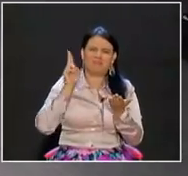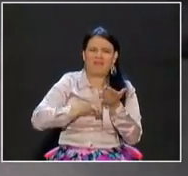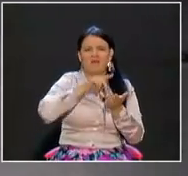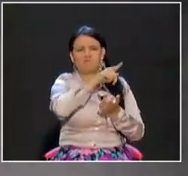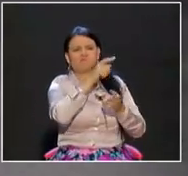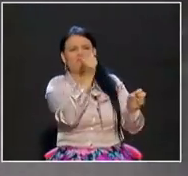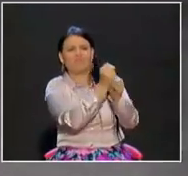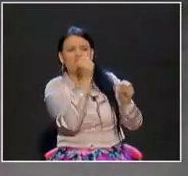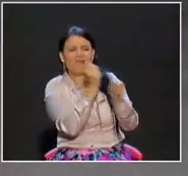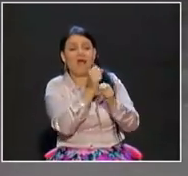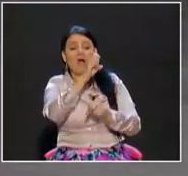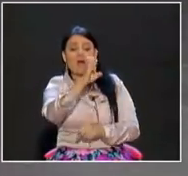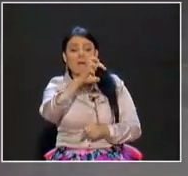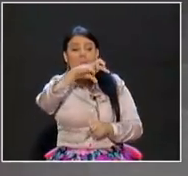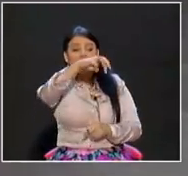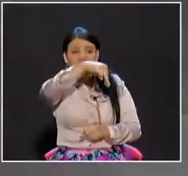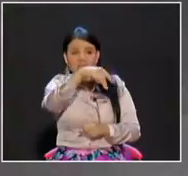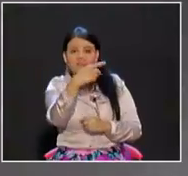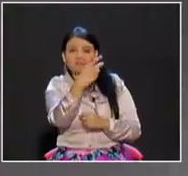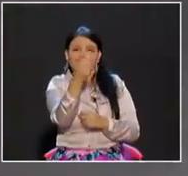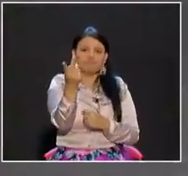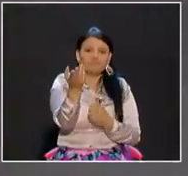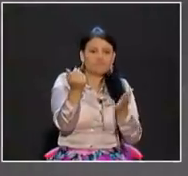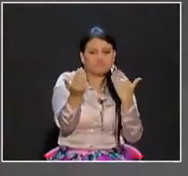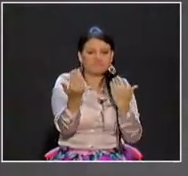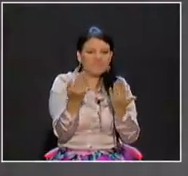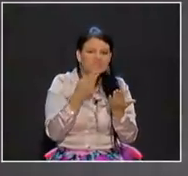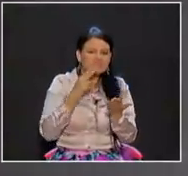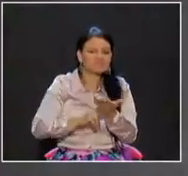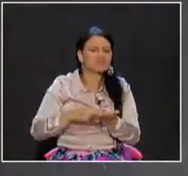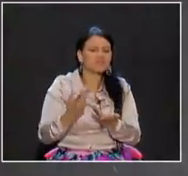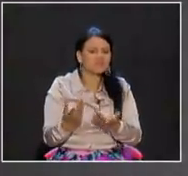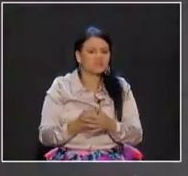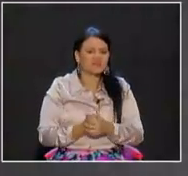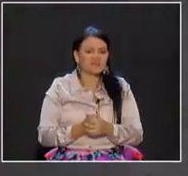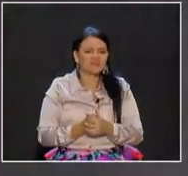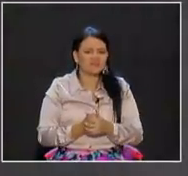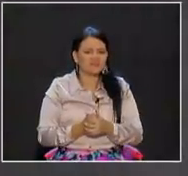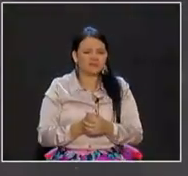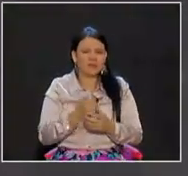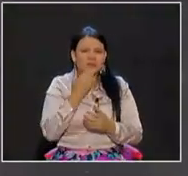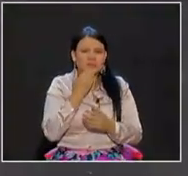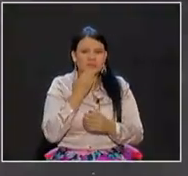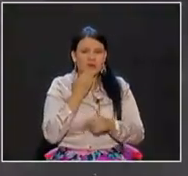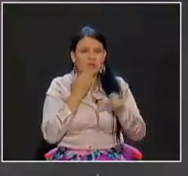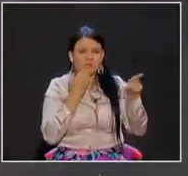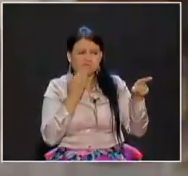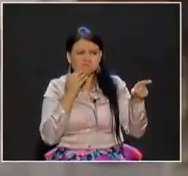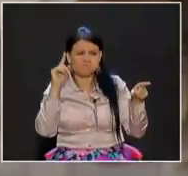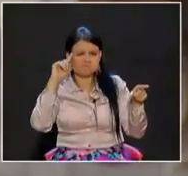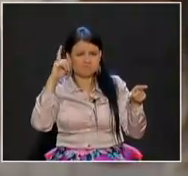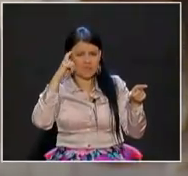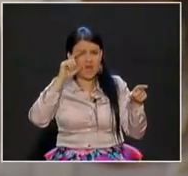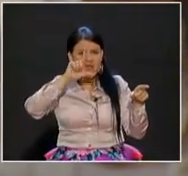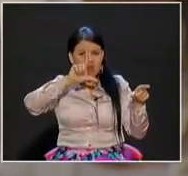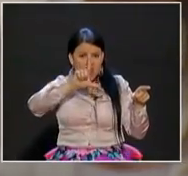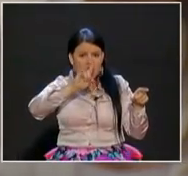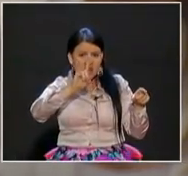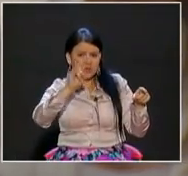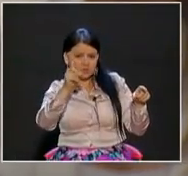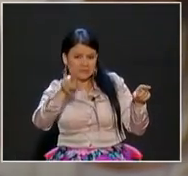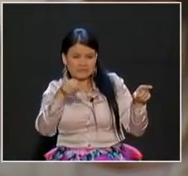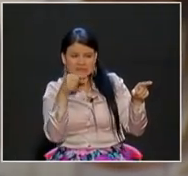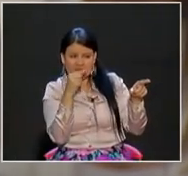en los que con claridad dejamos nuestra posición contraria lo que ha hecho el actual gobernador luís pérez nos parece que ha sido